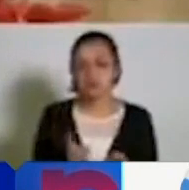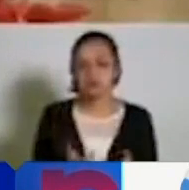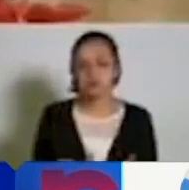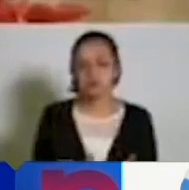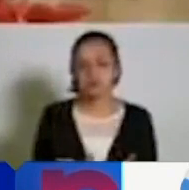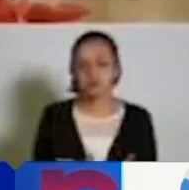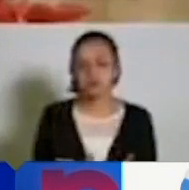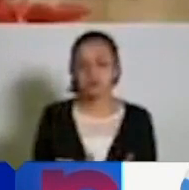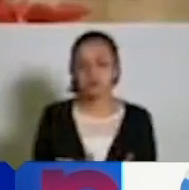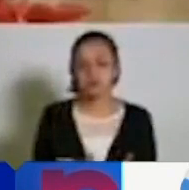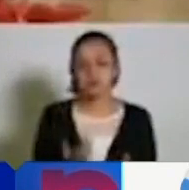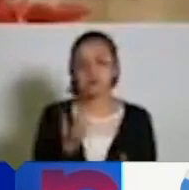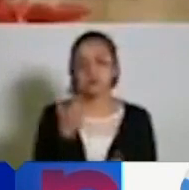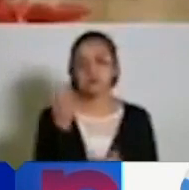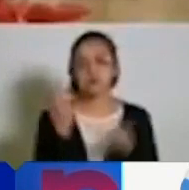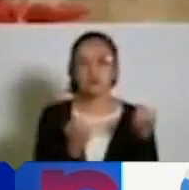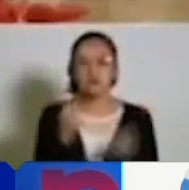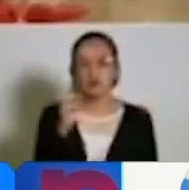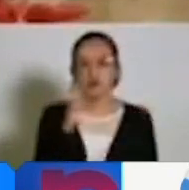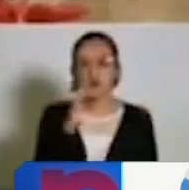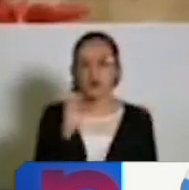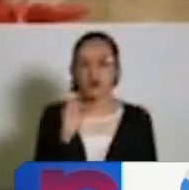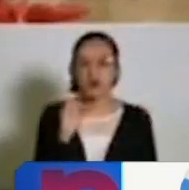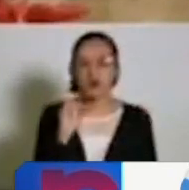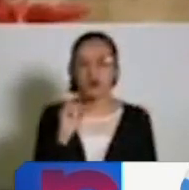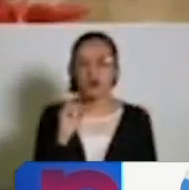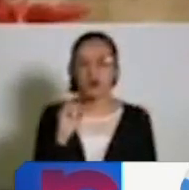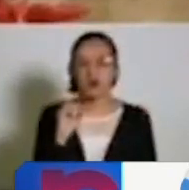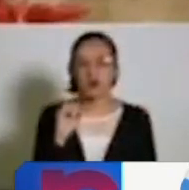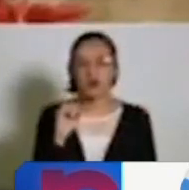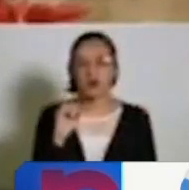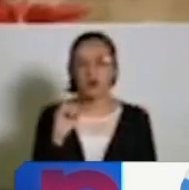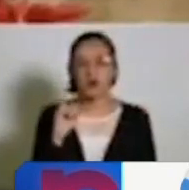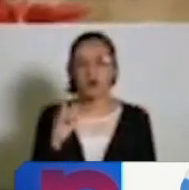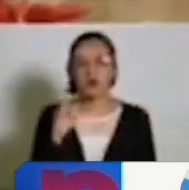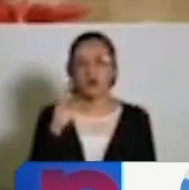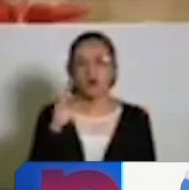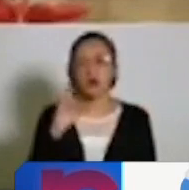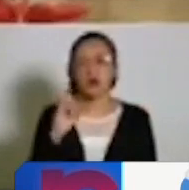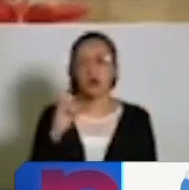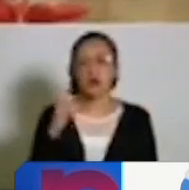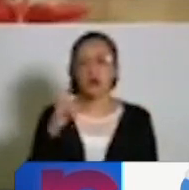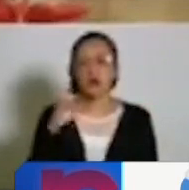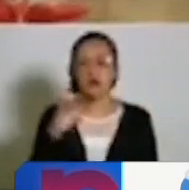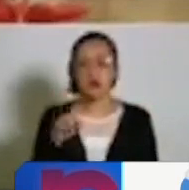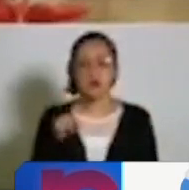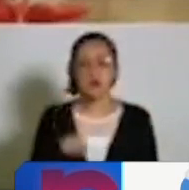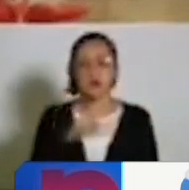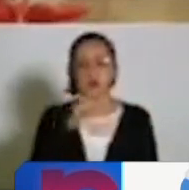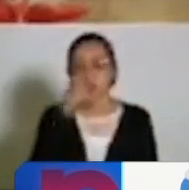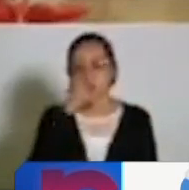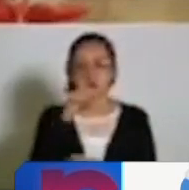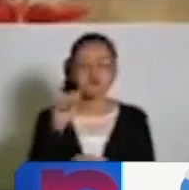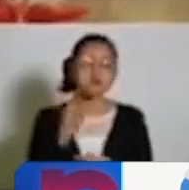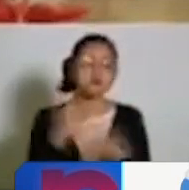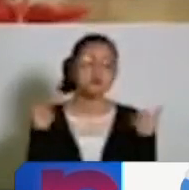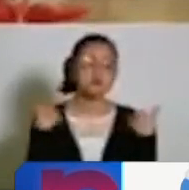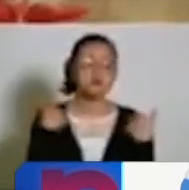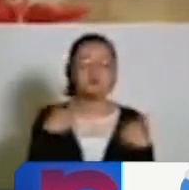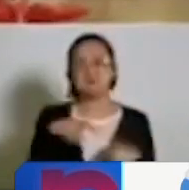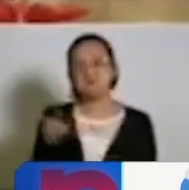del Rolls Royce, es en el que paseaba de noches y subía